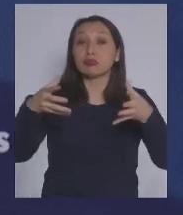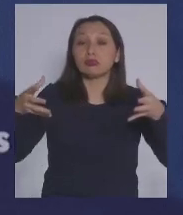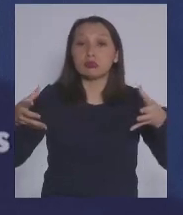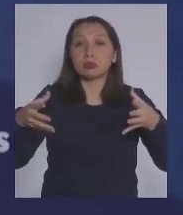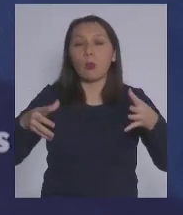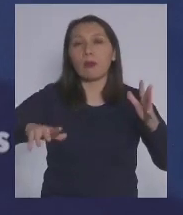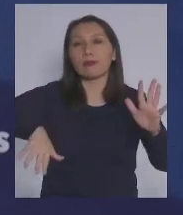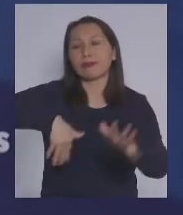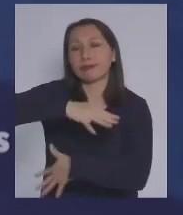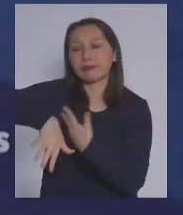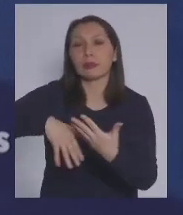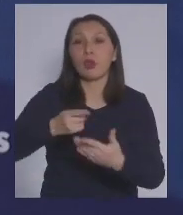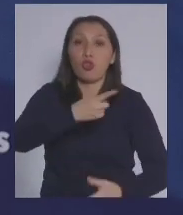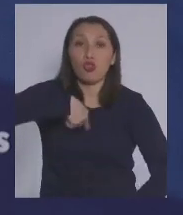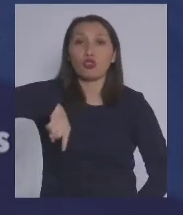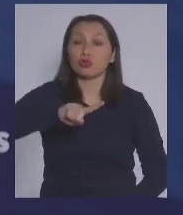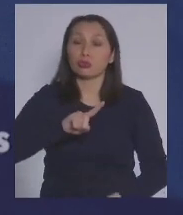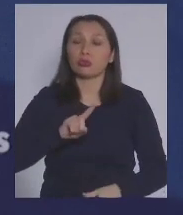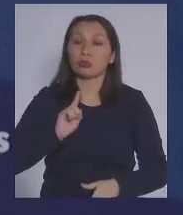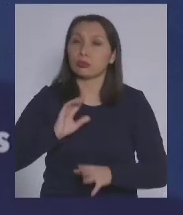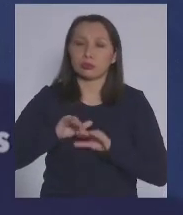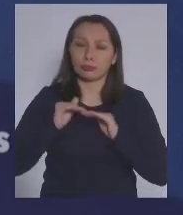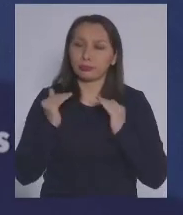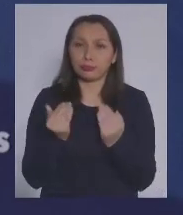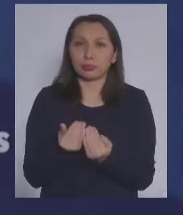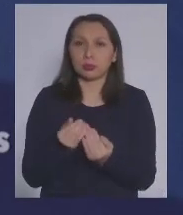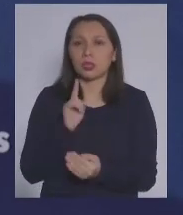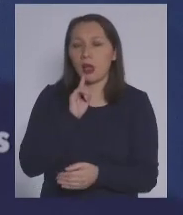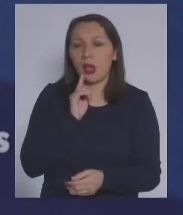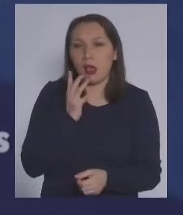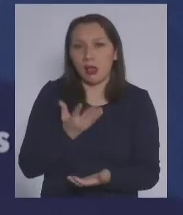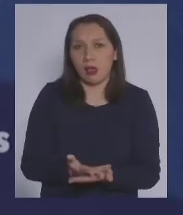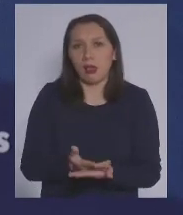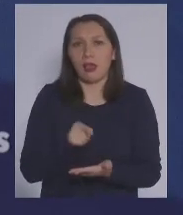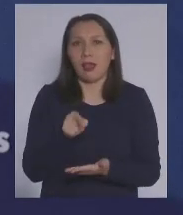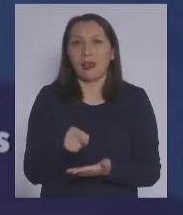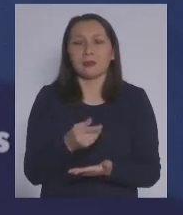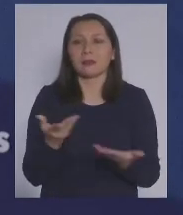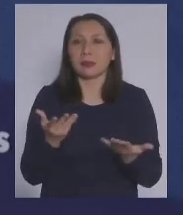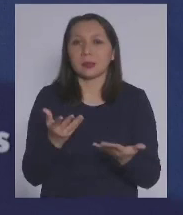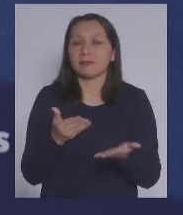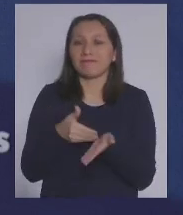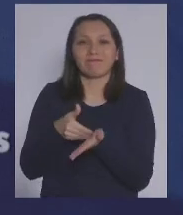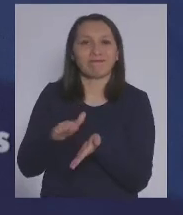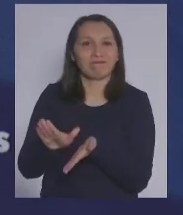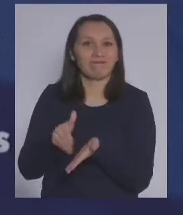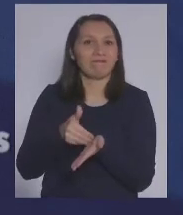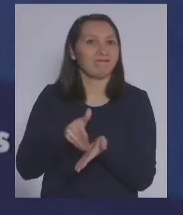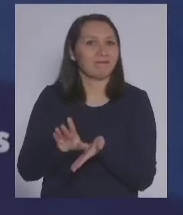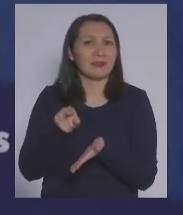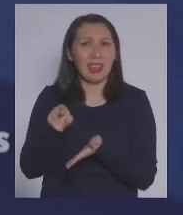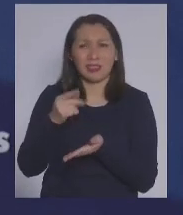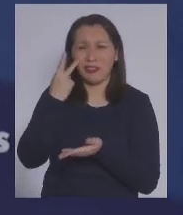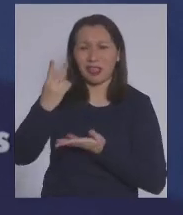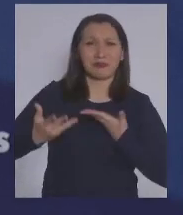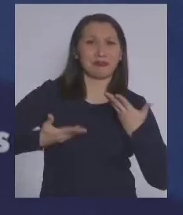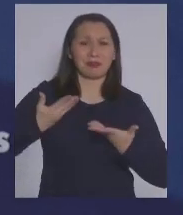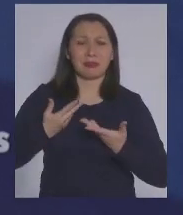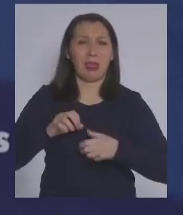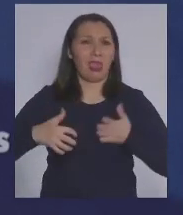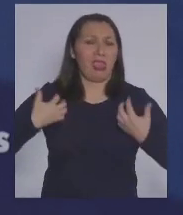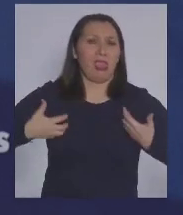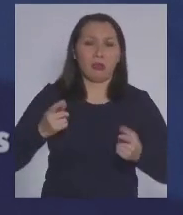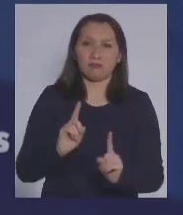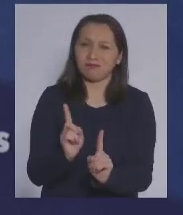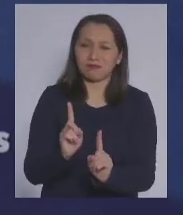nosotros absolutamente tenemos que desechar esa actitud y pedirle a la